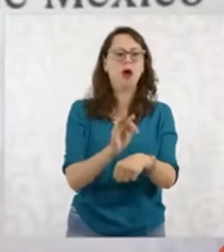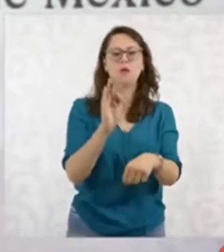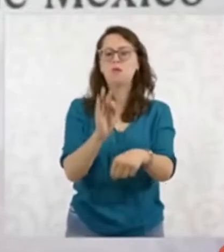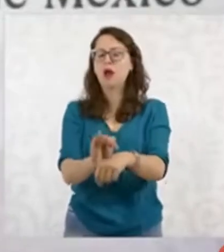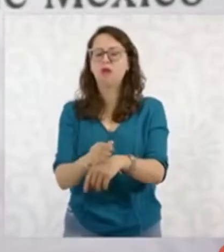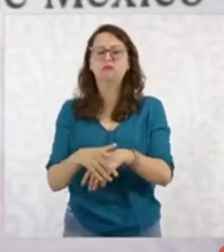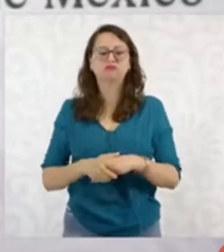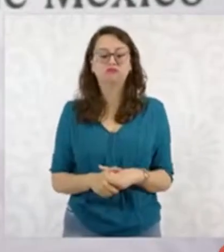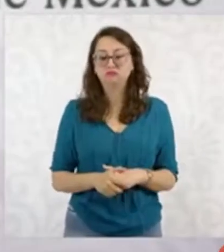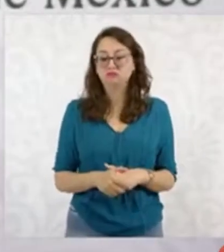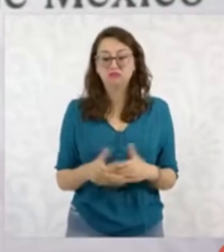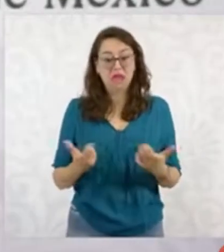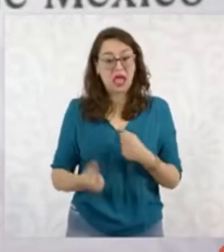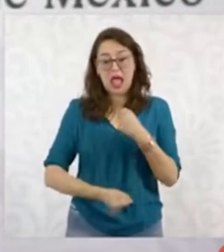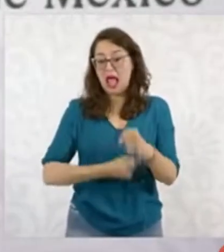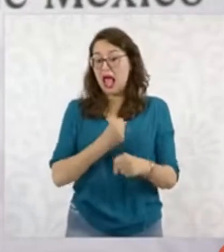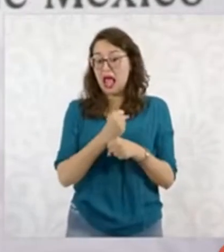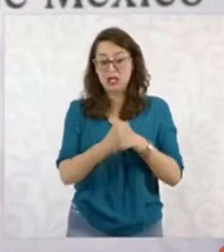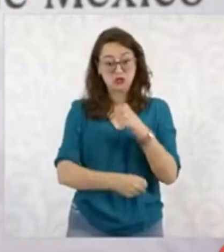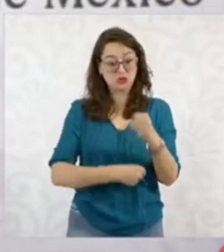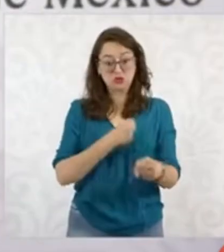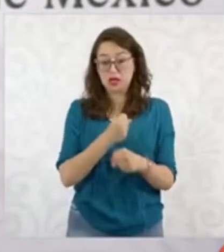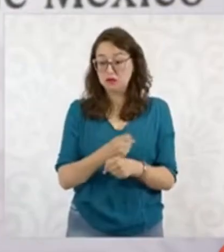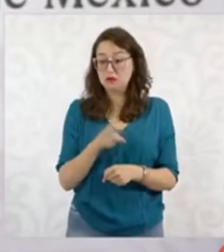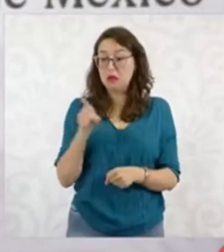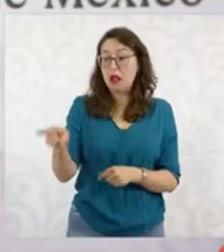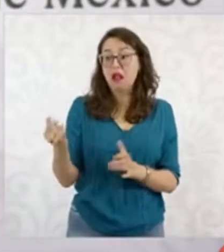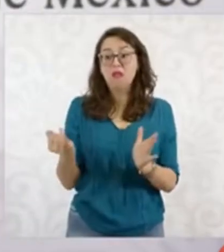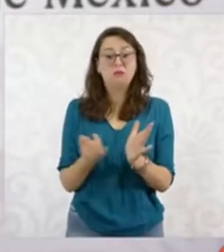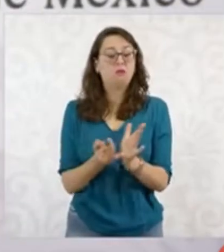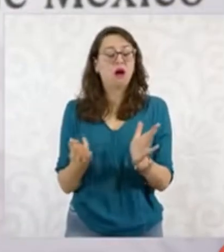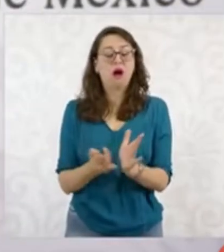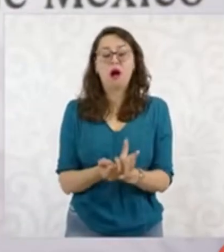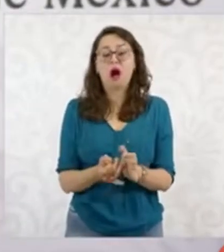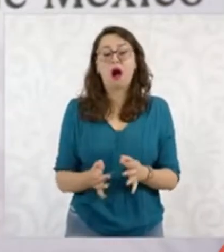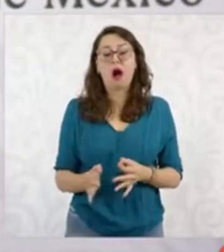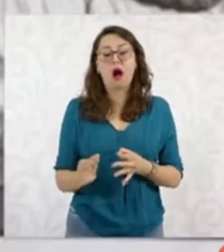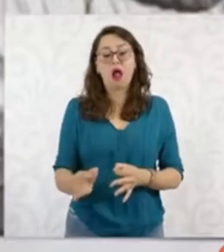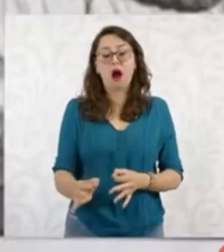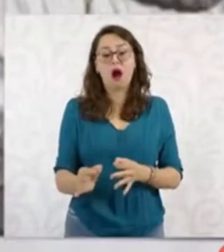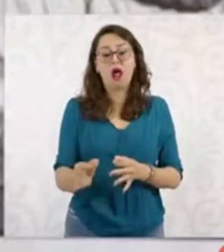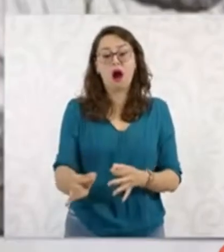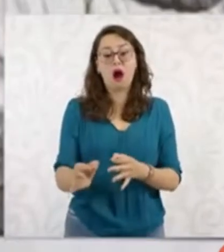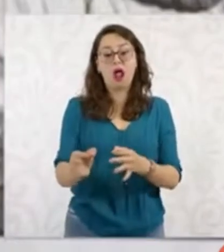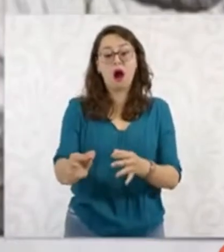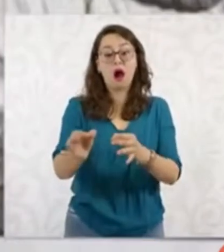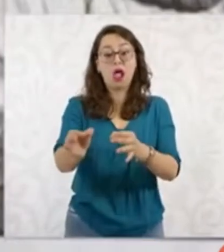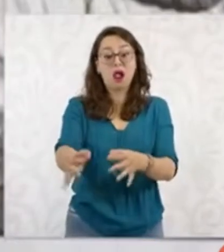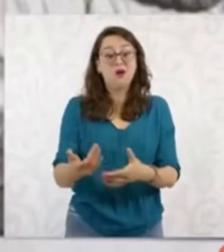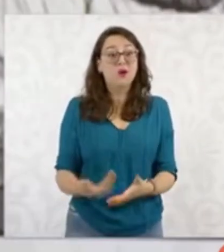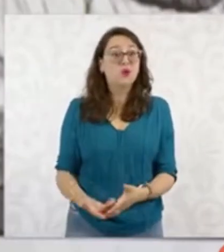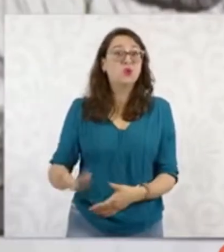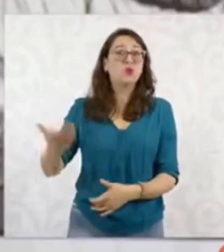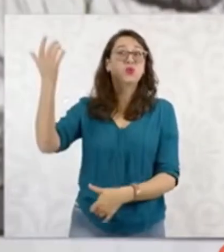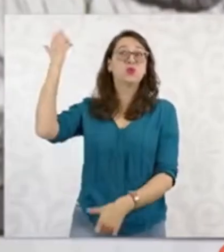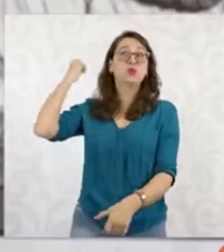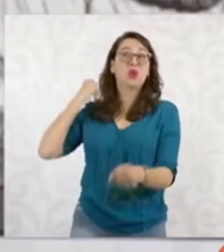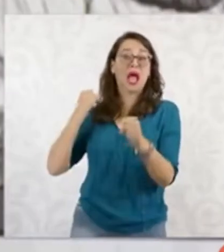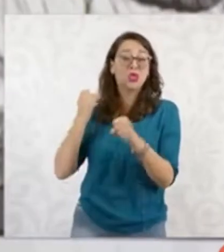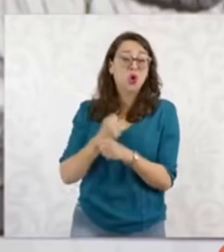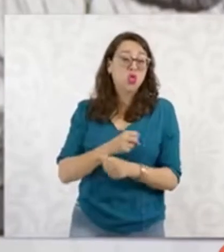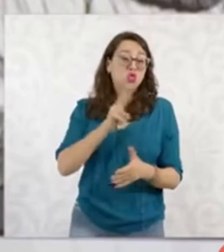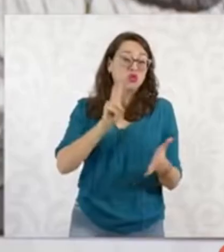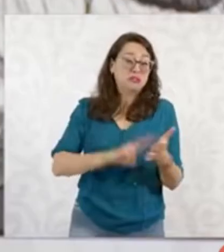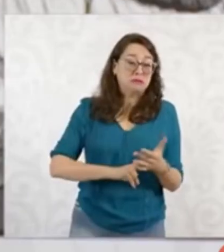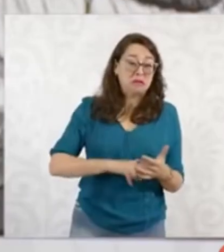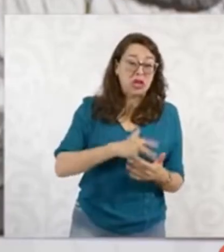por muchos años. Impuestos que vienen desde 2008 y 2009, 2013 después. O sea, ni